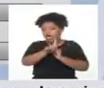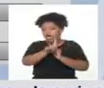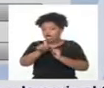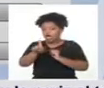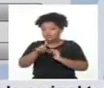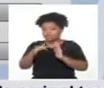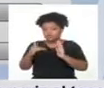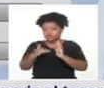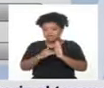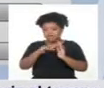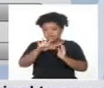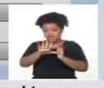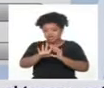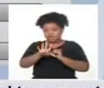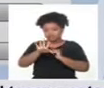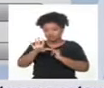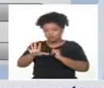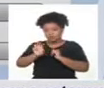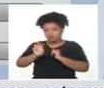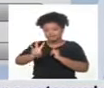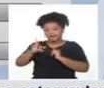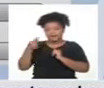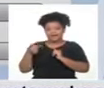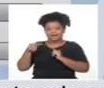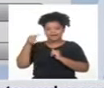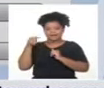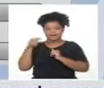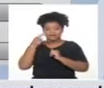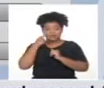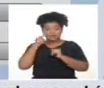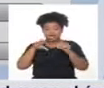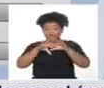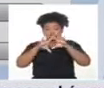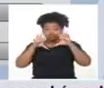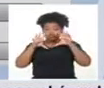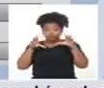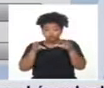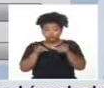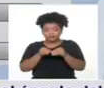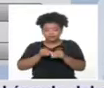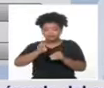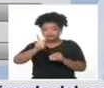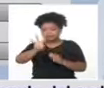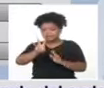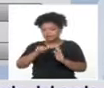11.553 que hubo ayer, pues ya la cifra total es de